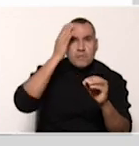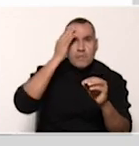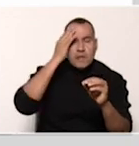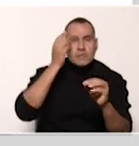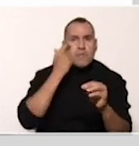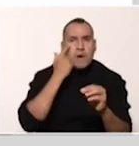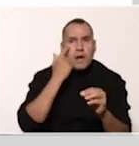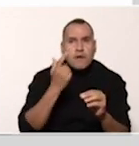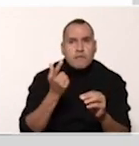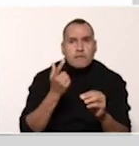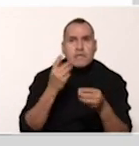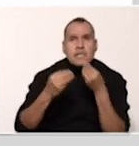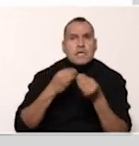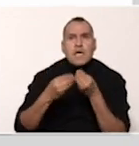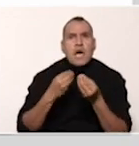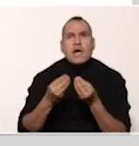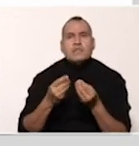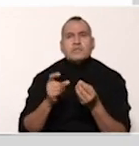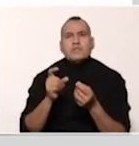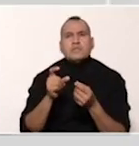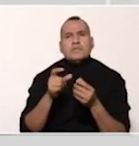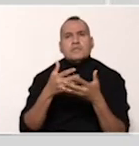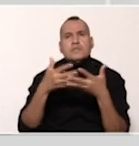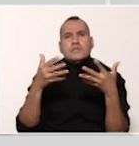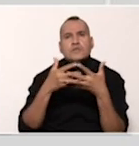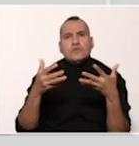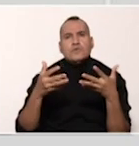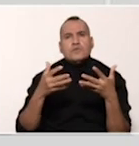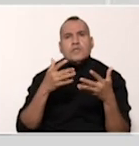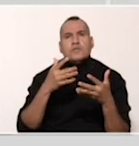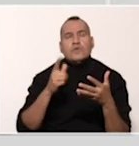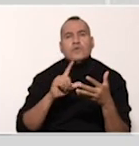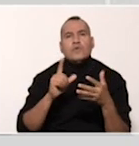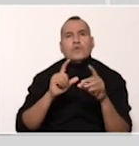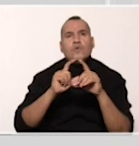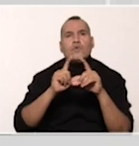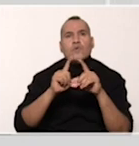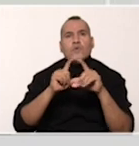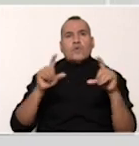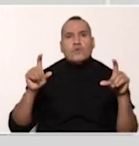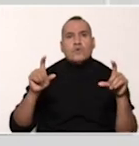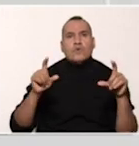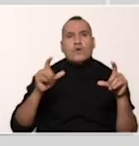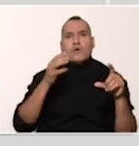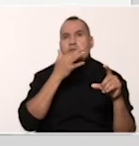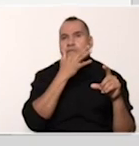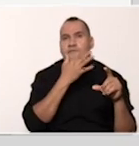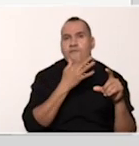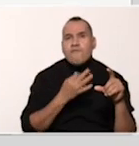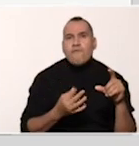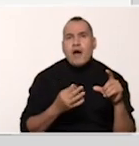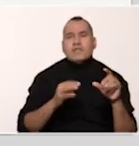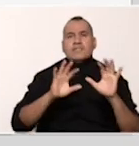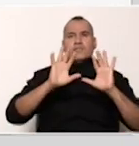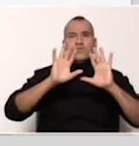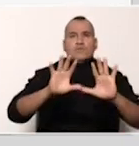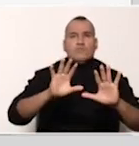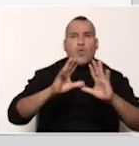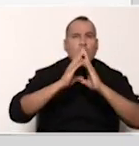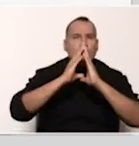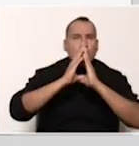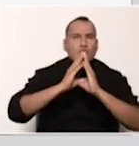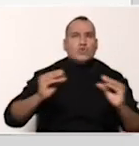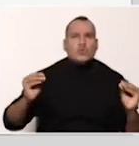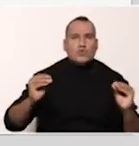darme cuenta qué es lo que hace el navegador al interpretar un texto sin el uso de etiquetas. Fíjense que de manera plana coloca todos los términos y